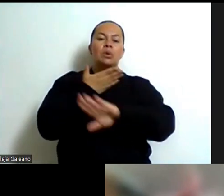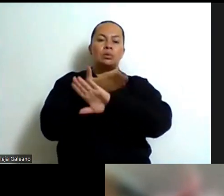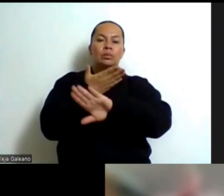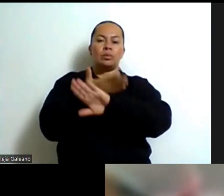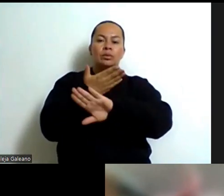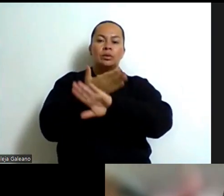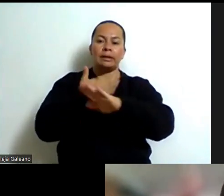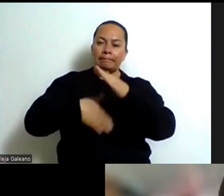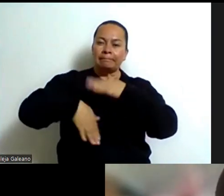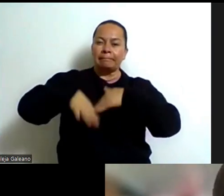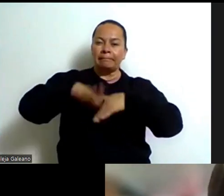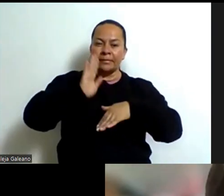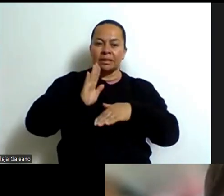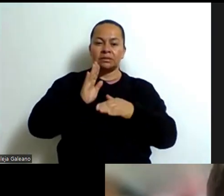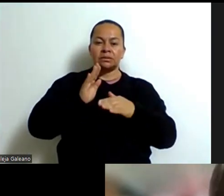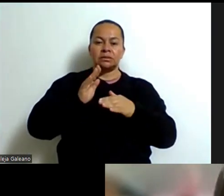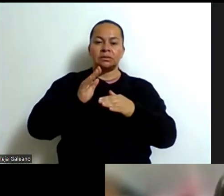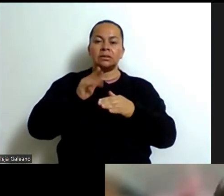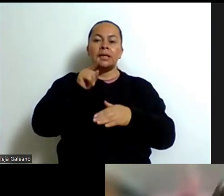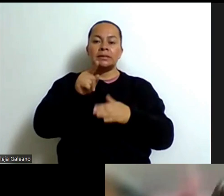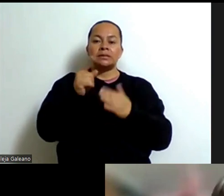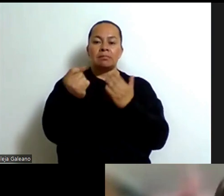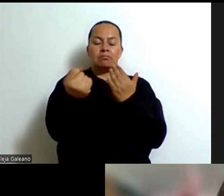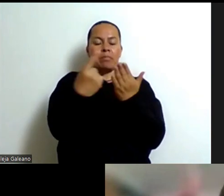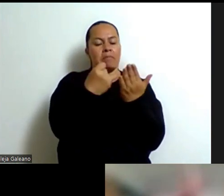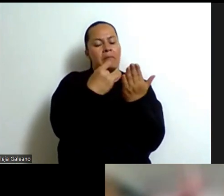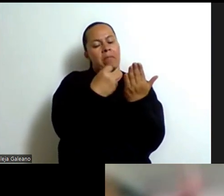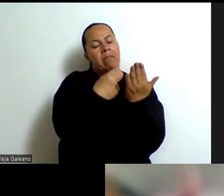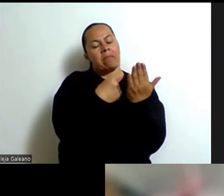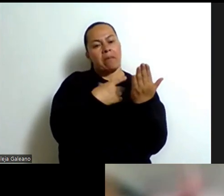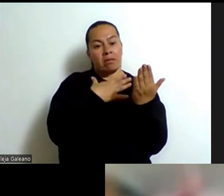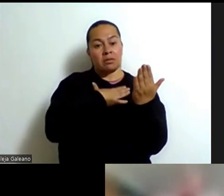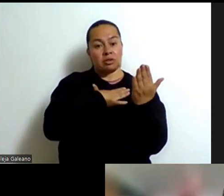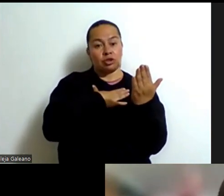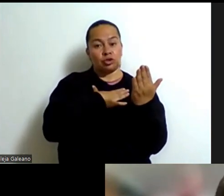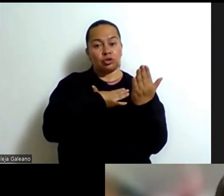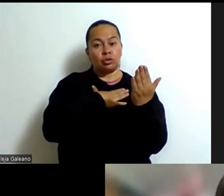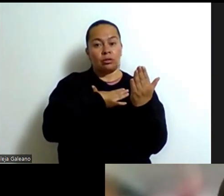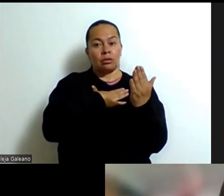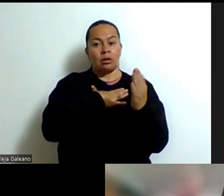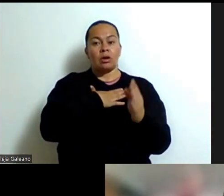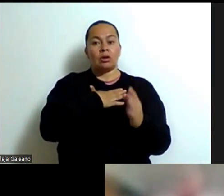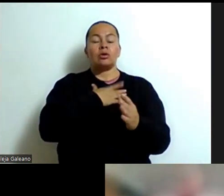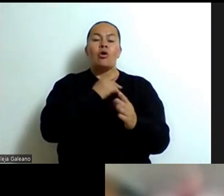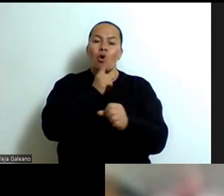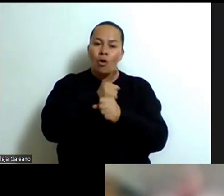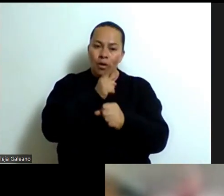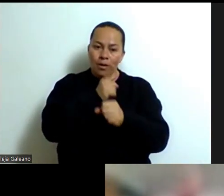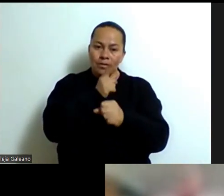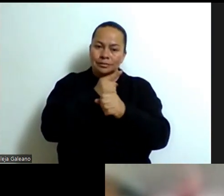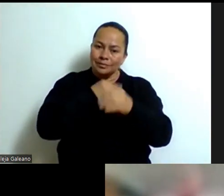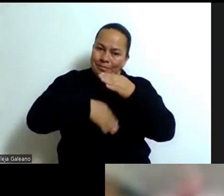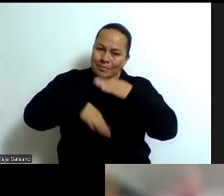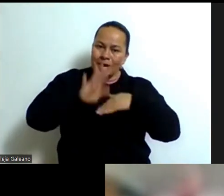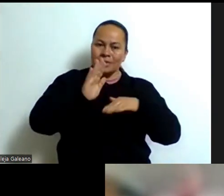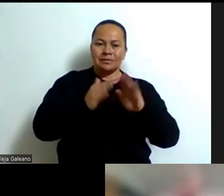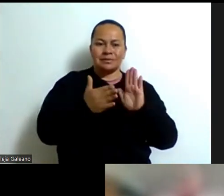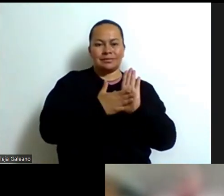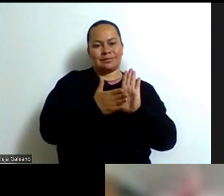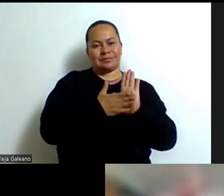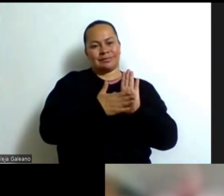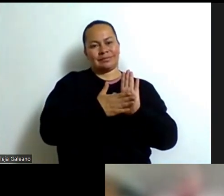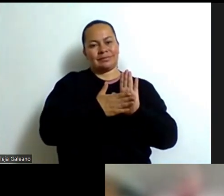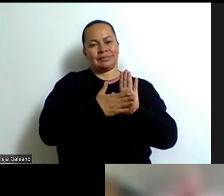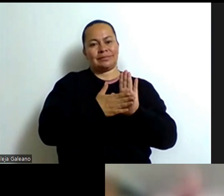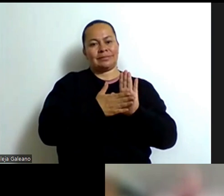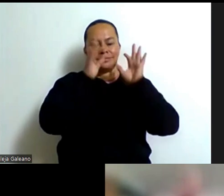eh esta consultoría precisamente era para poder dar mayor argumentación a